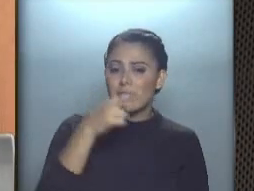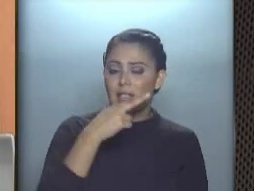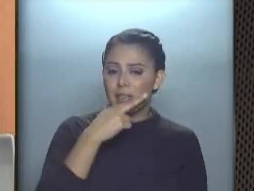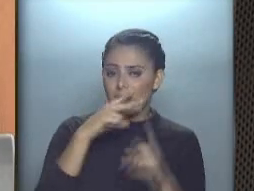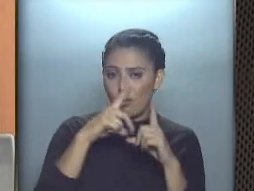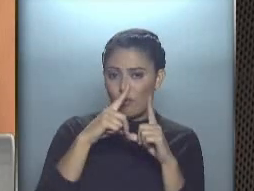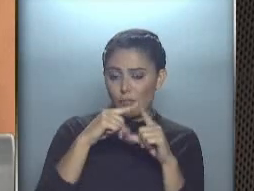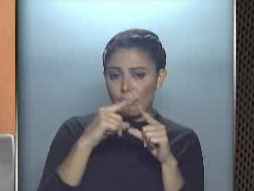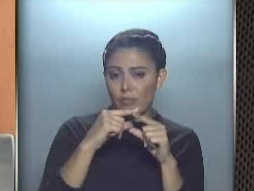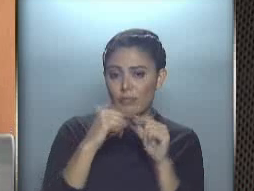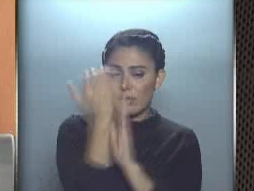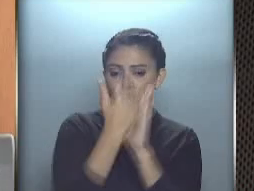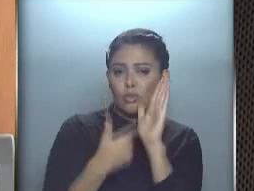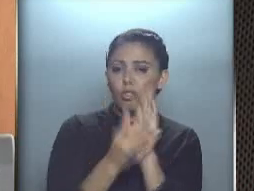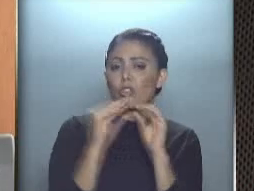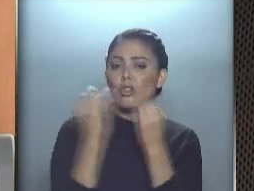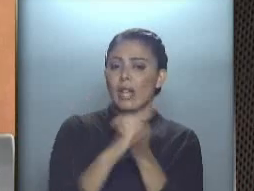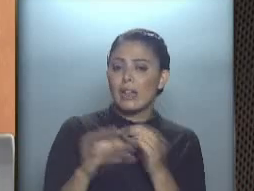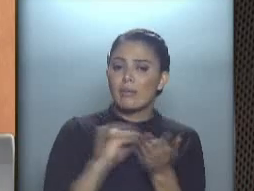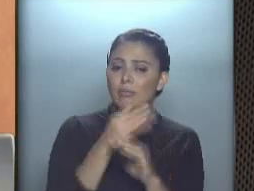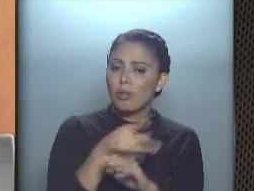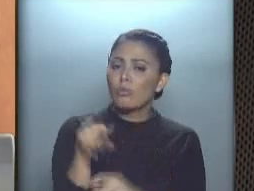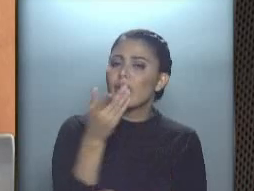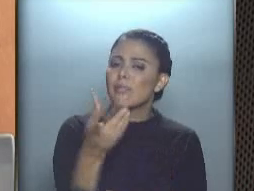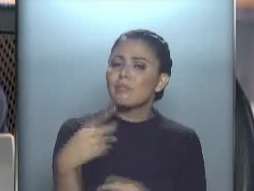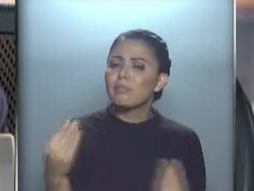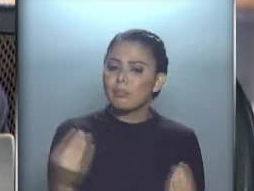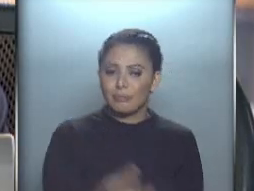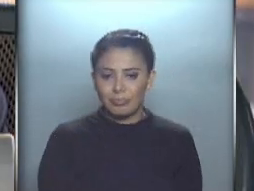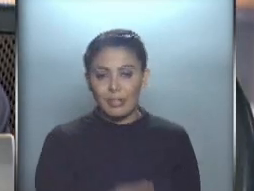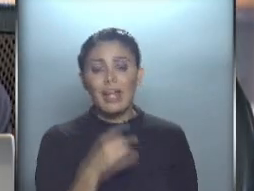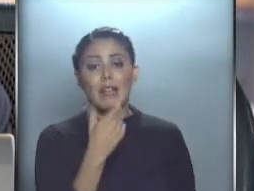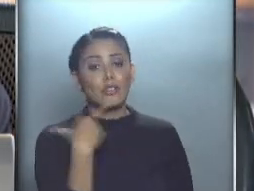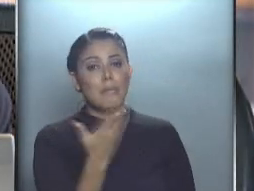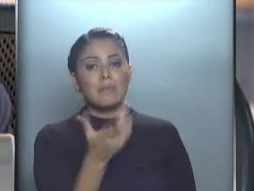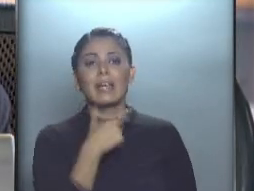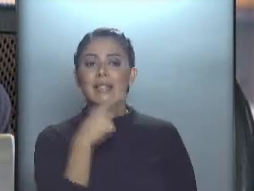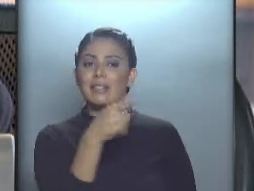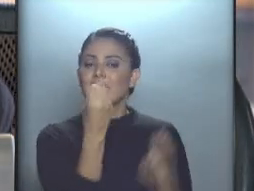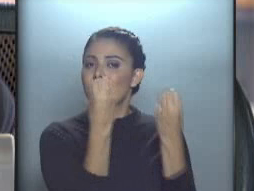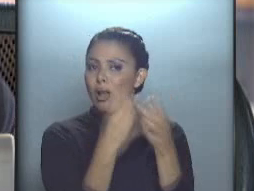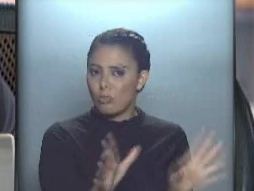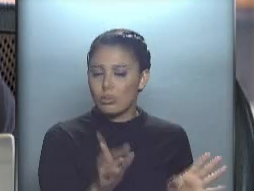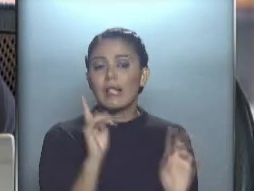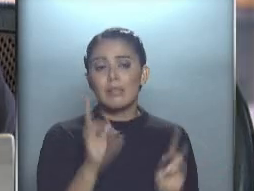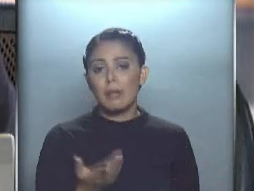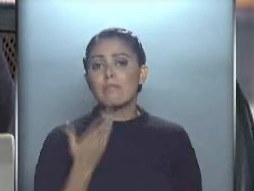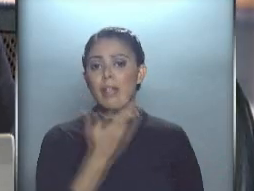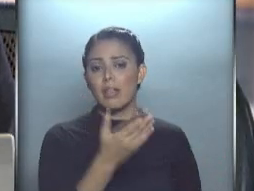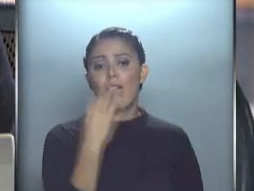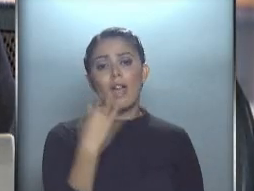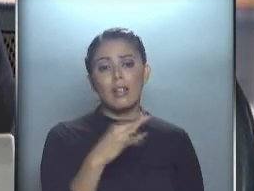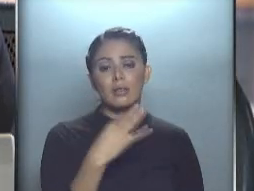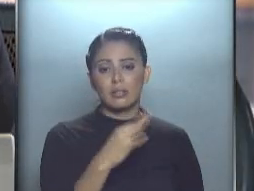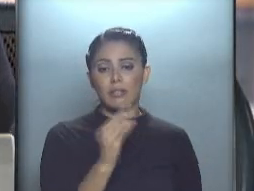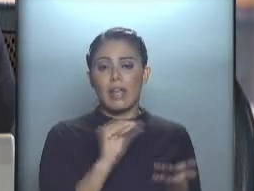real de la cantidad de chicos que no tienen vacantes? Aparte de la renuncia, lo que le pedimos es que dé marcha atrás con